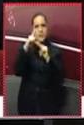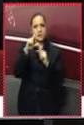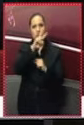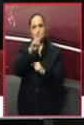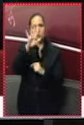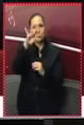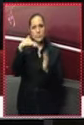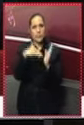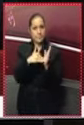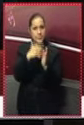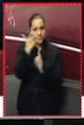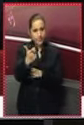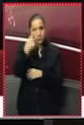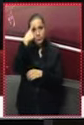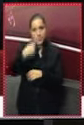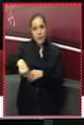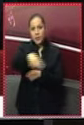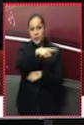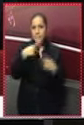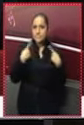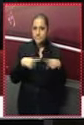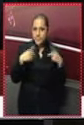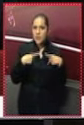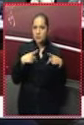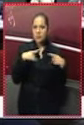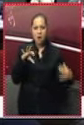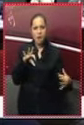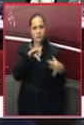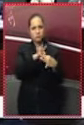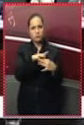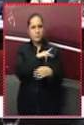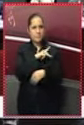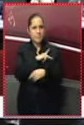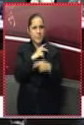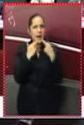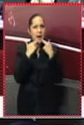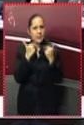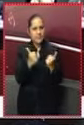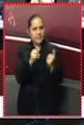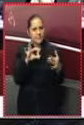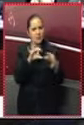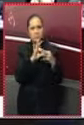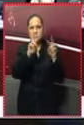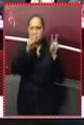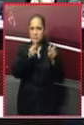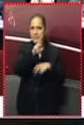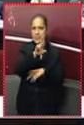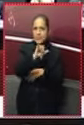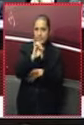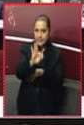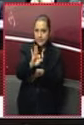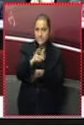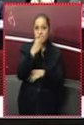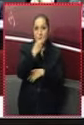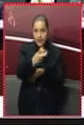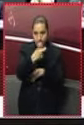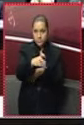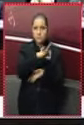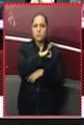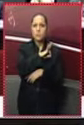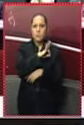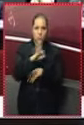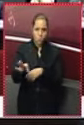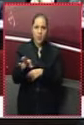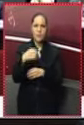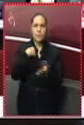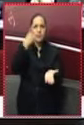para los ciudadanos que tributan en el régimen de incorporación fiscal RIF, para obtener el estímulo fiscal